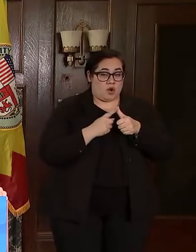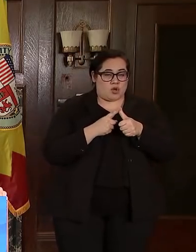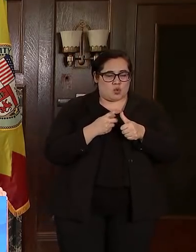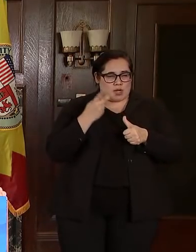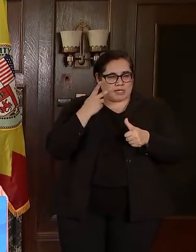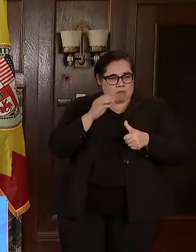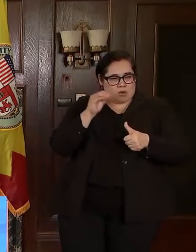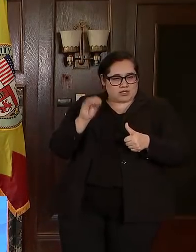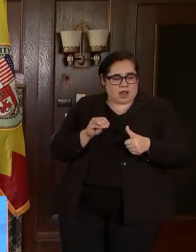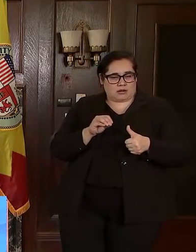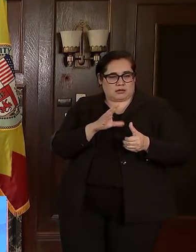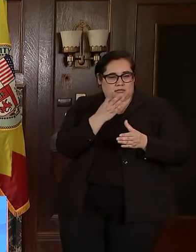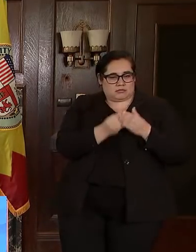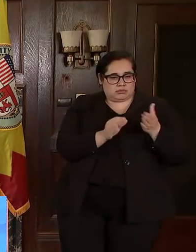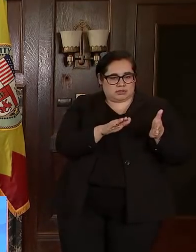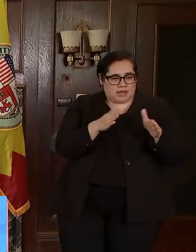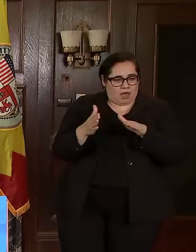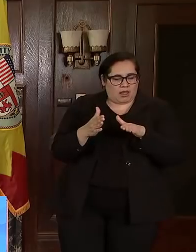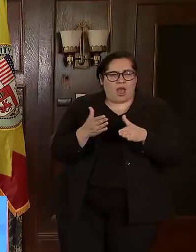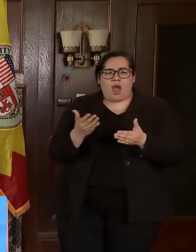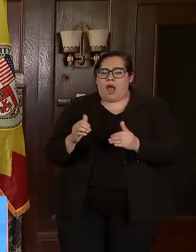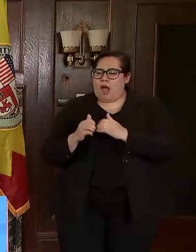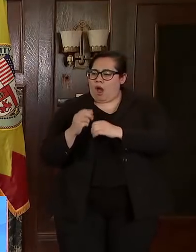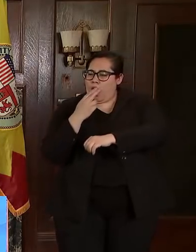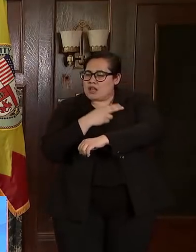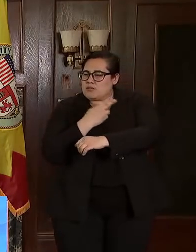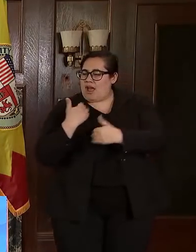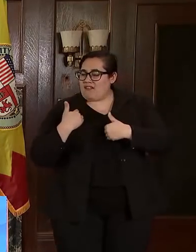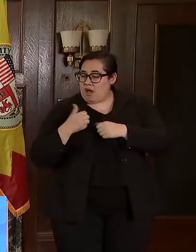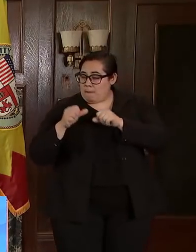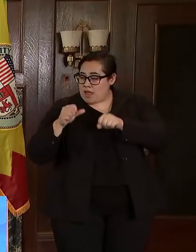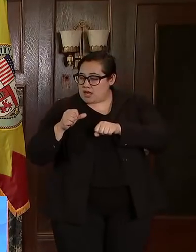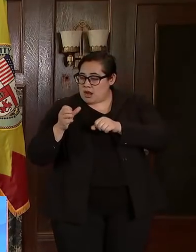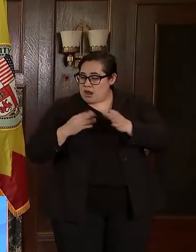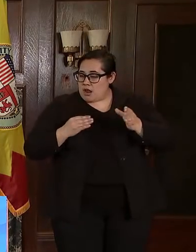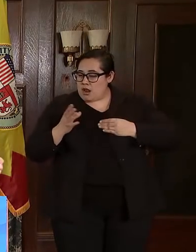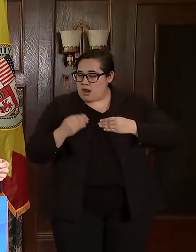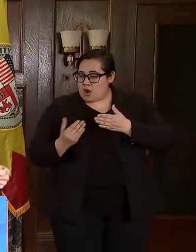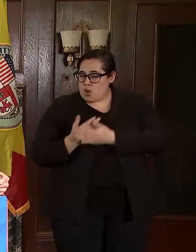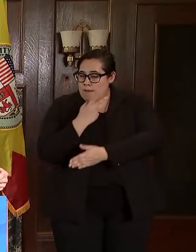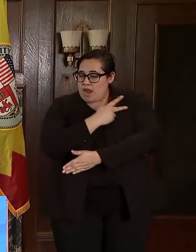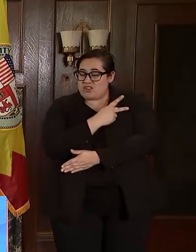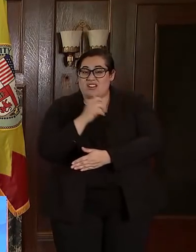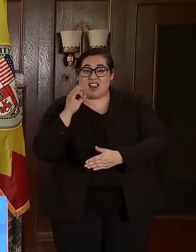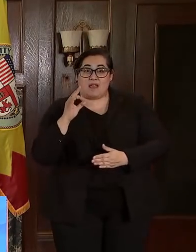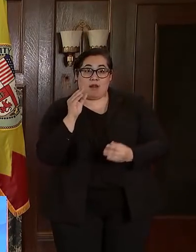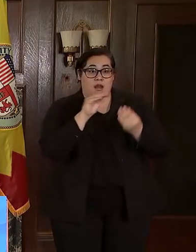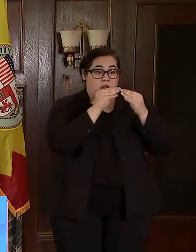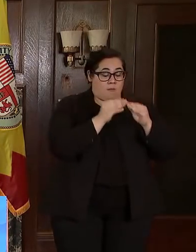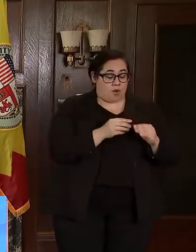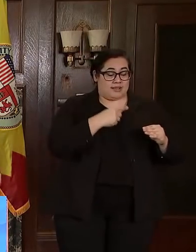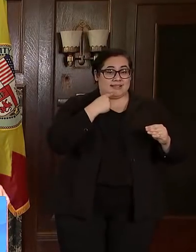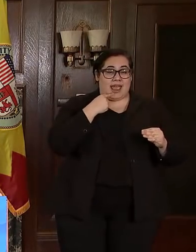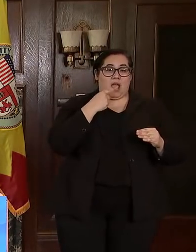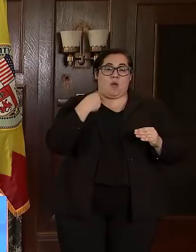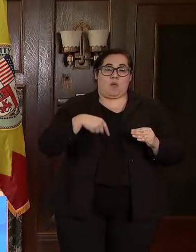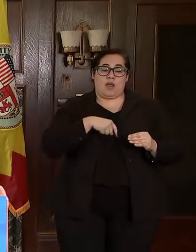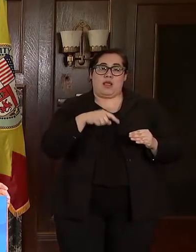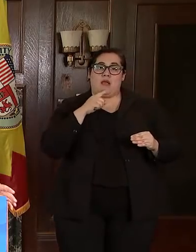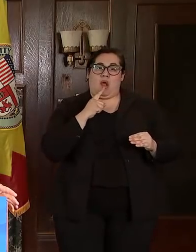de muerte y capacidad de hospitales en Los Ángeles. Si los datos indican que